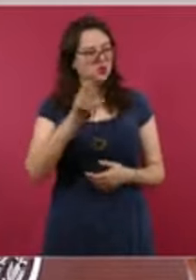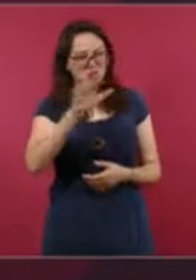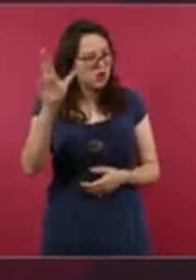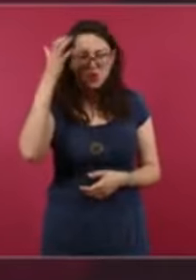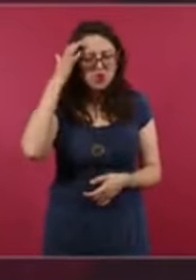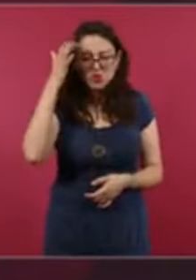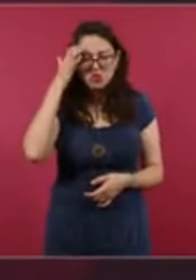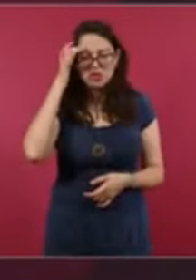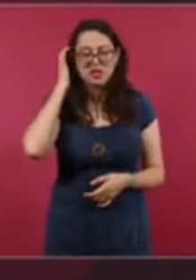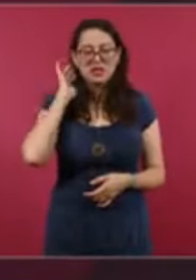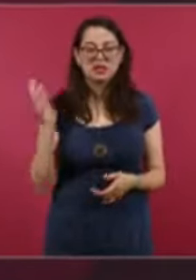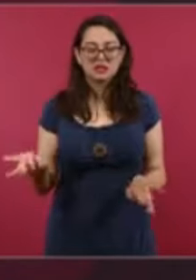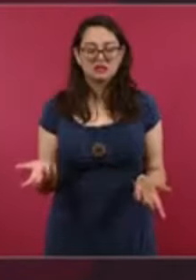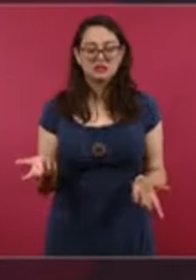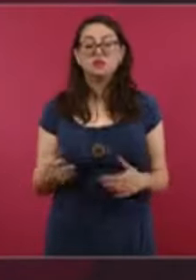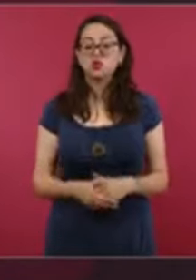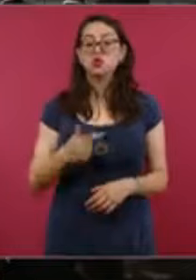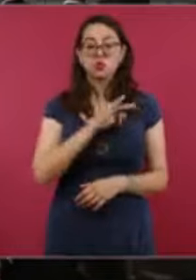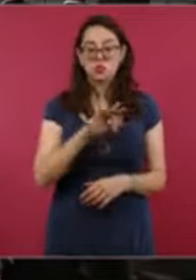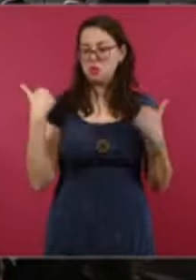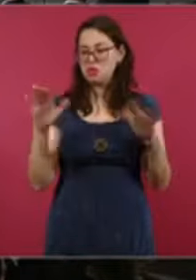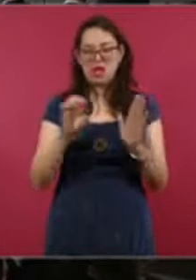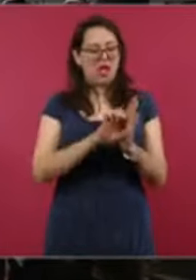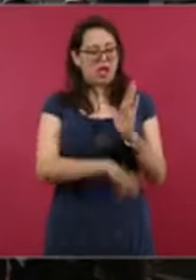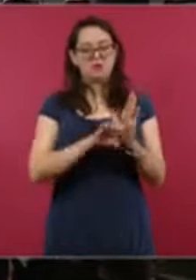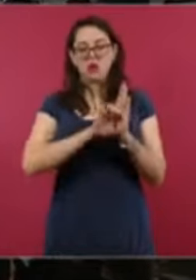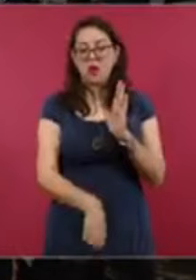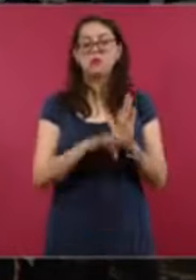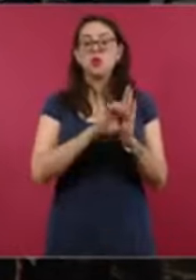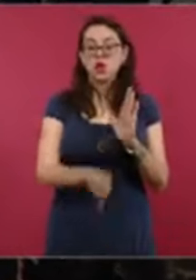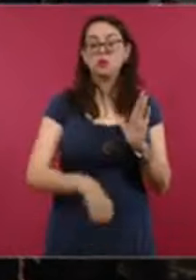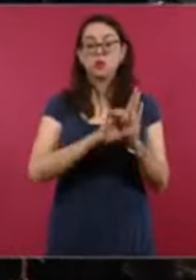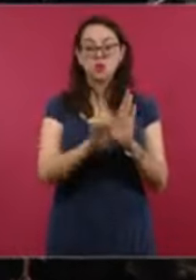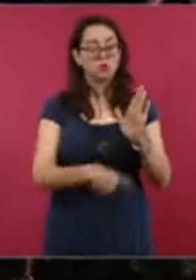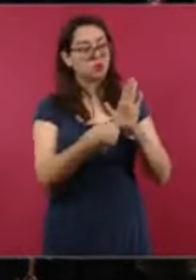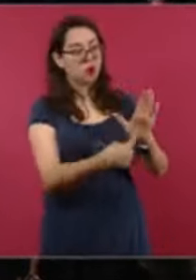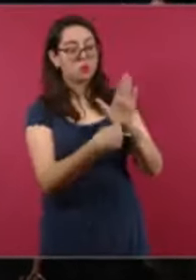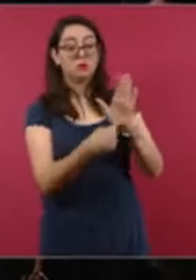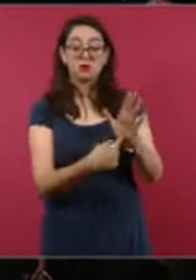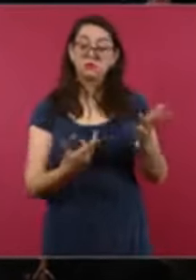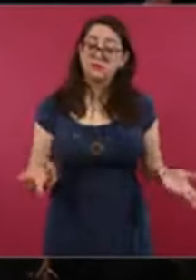distintos. Aquí me pasaría poniendo ejemplos. Ojalá y Denise